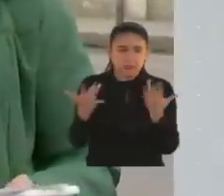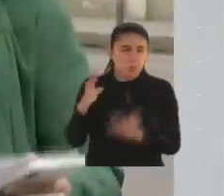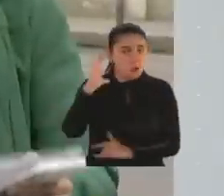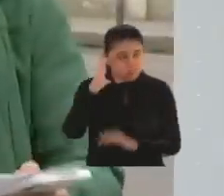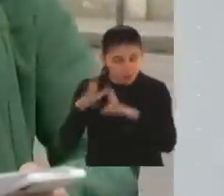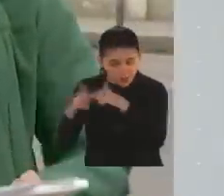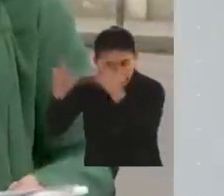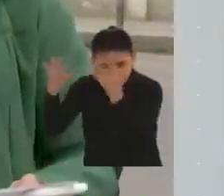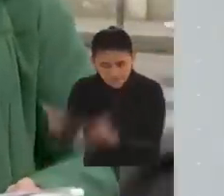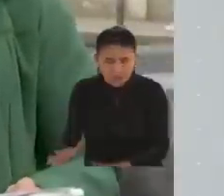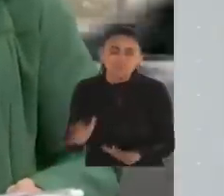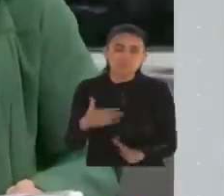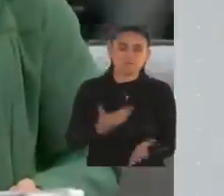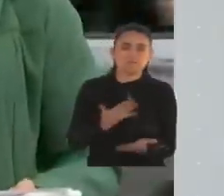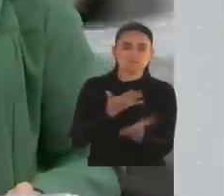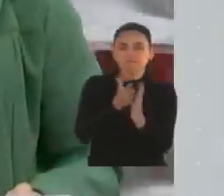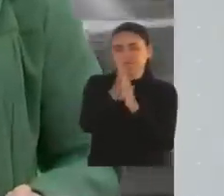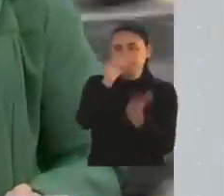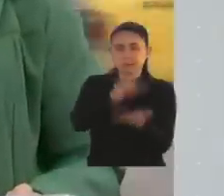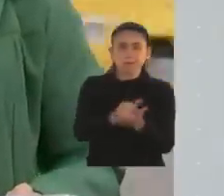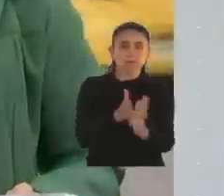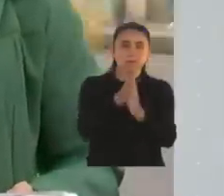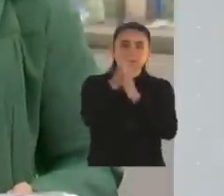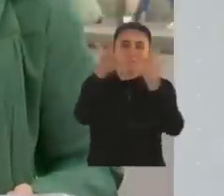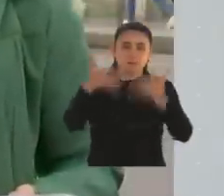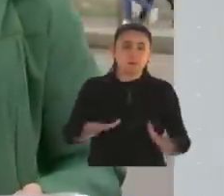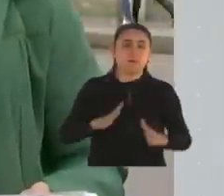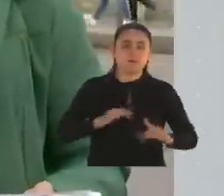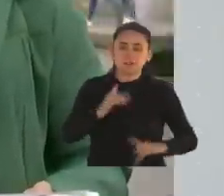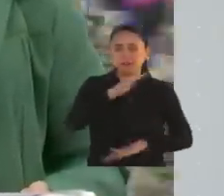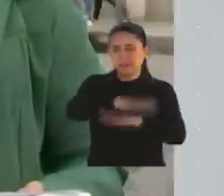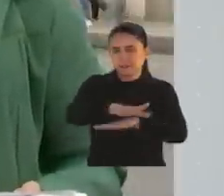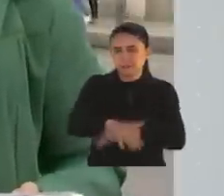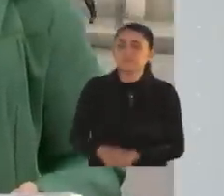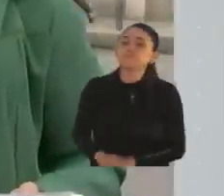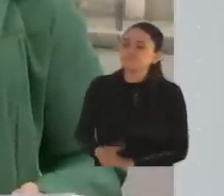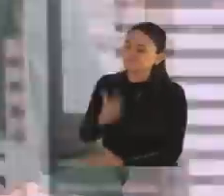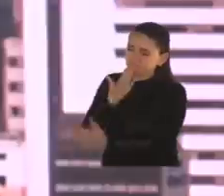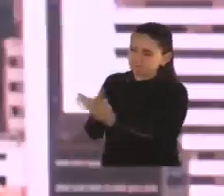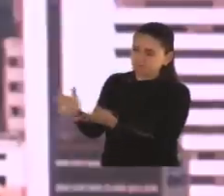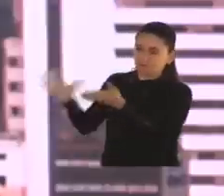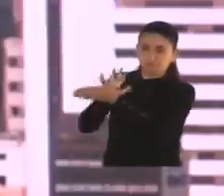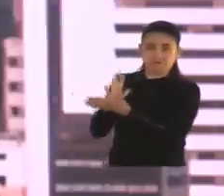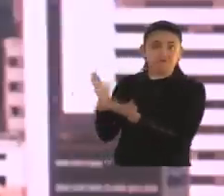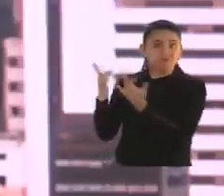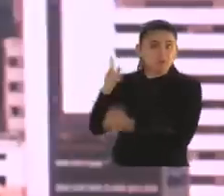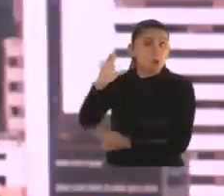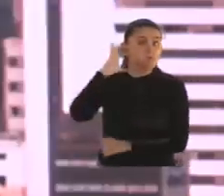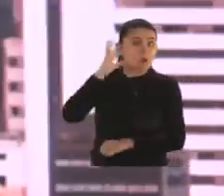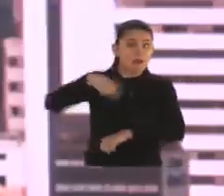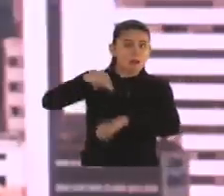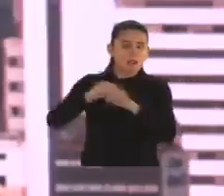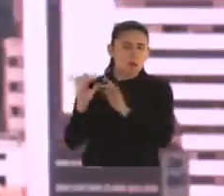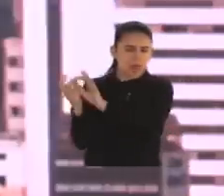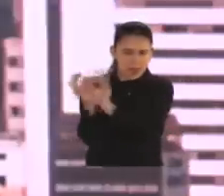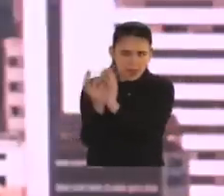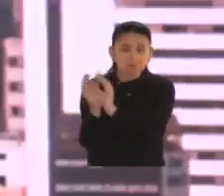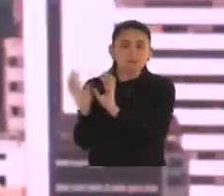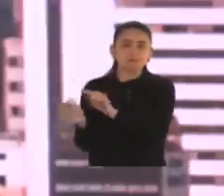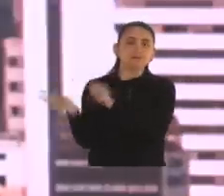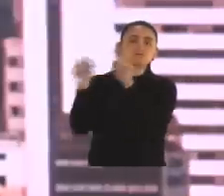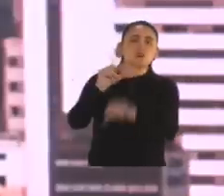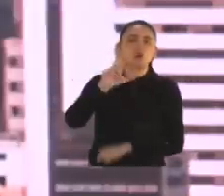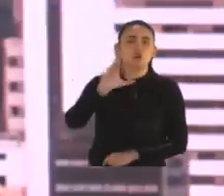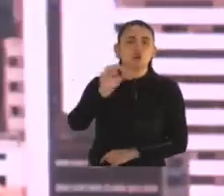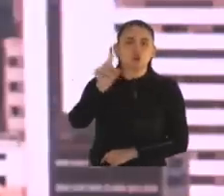de Ipiales. Regreso con usted, Rosy, a estudio. Muy buenas tardes. Muy buenas tardes, Pilar. Y mire, mientras eso pasa en Nariño, pues en Rosas, Cauca, todavía